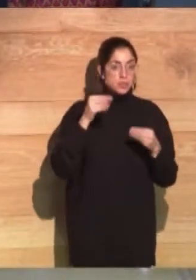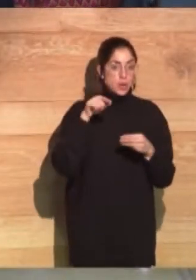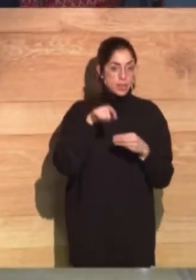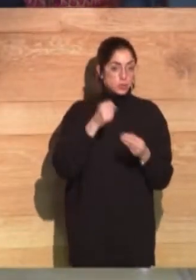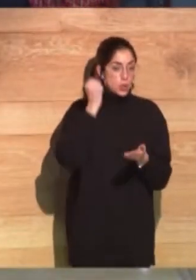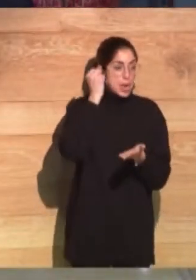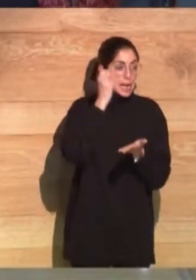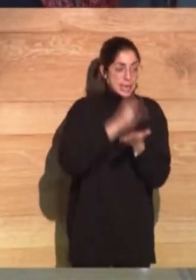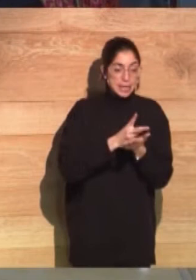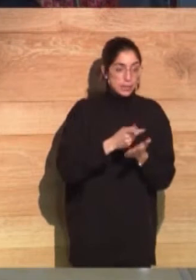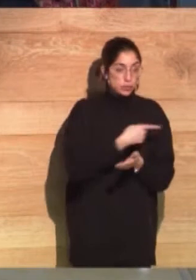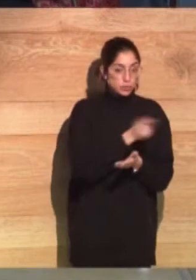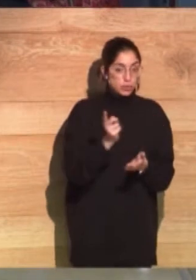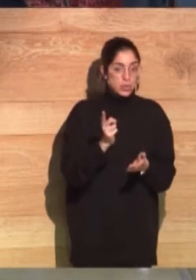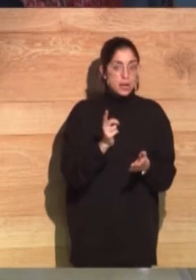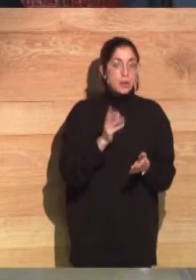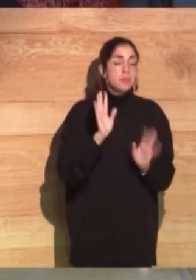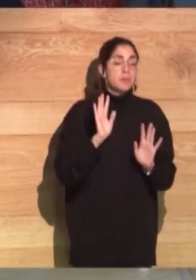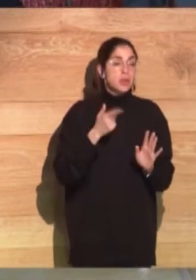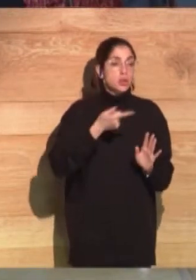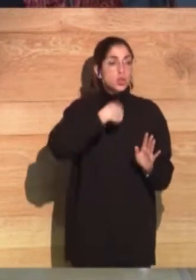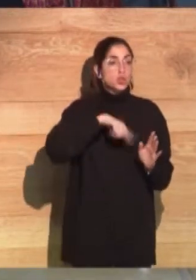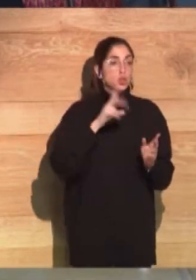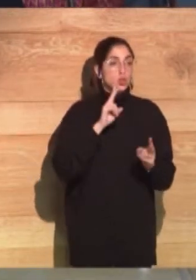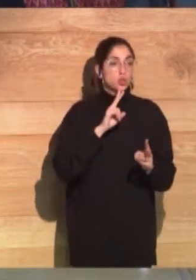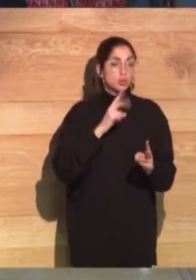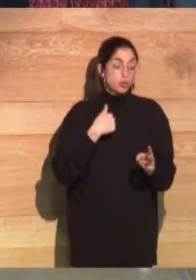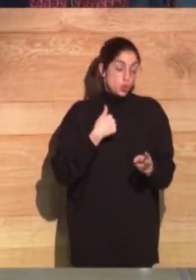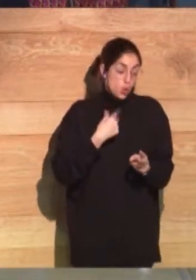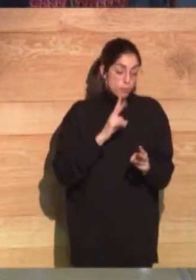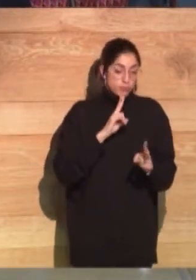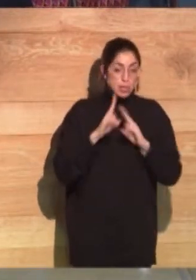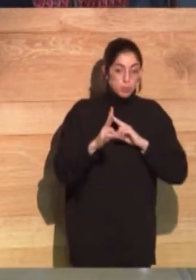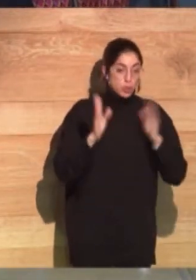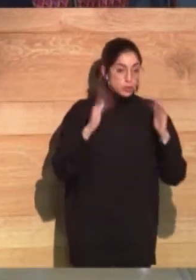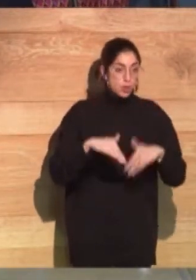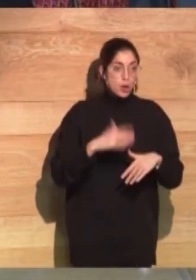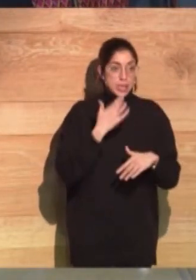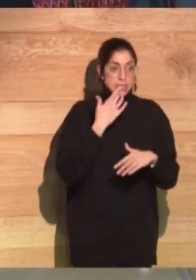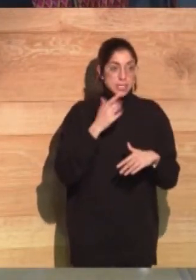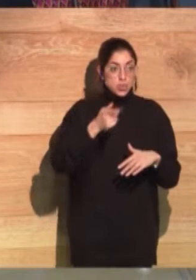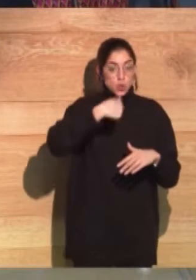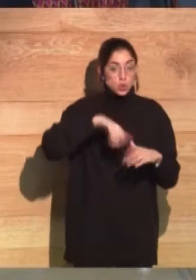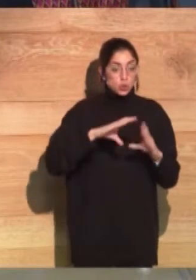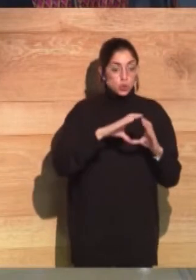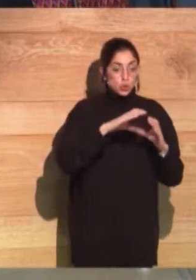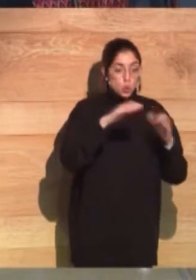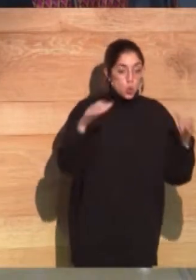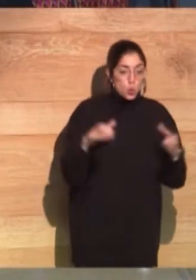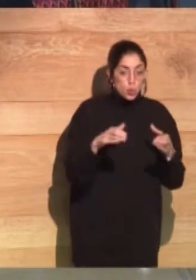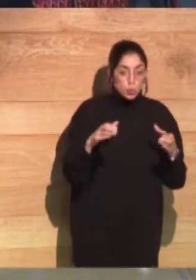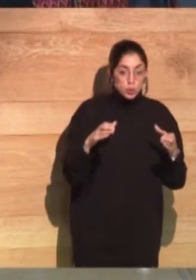tengo respuesta sobre si vamos a ser capaces de agrupar a toda la gente en torno a esta agenda